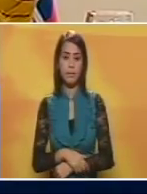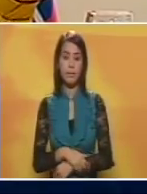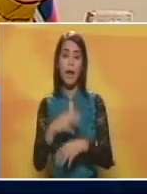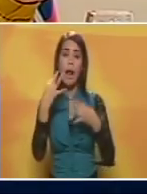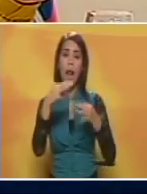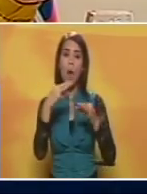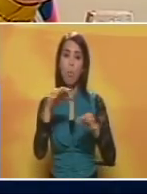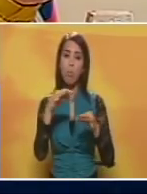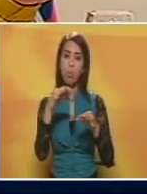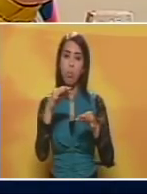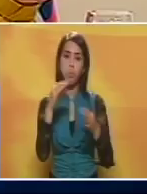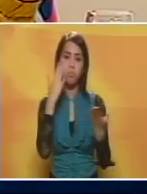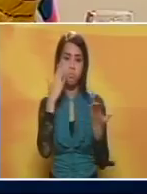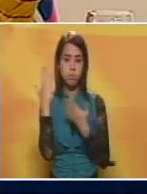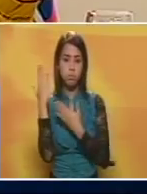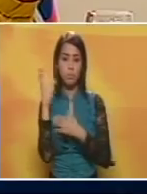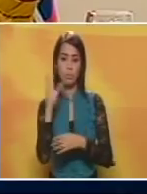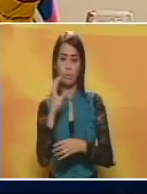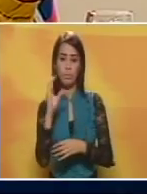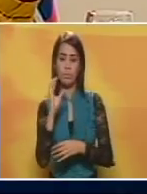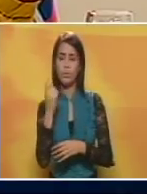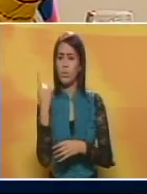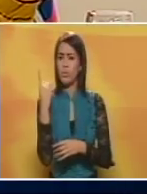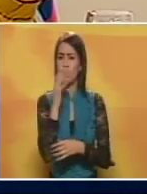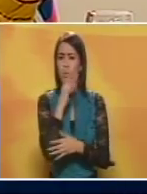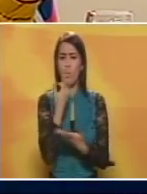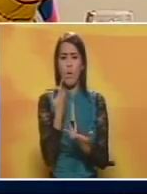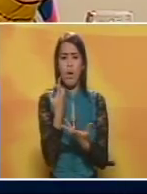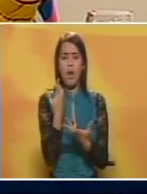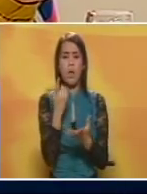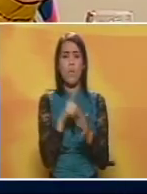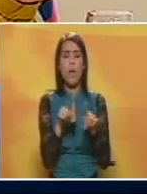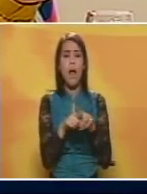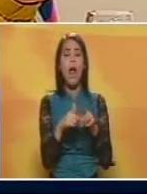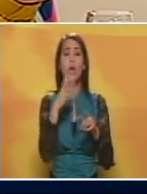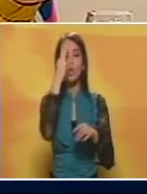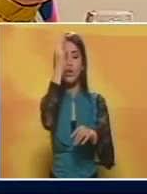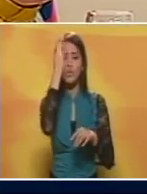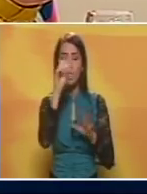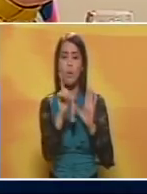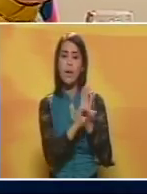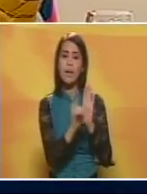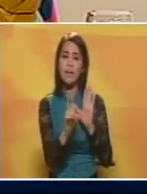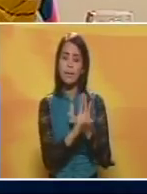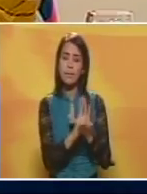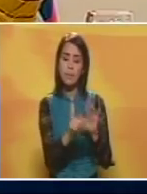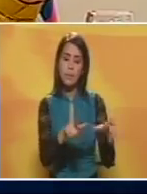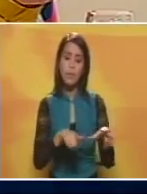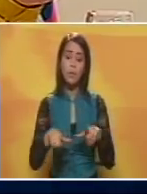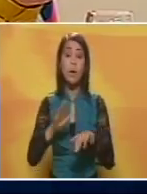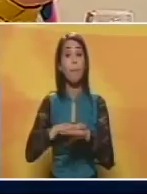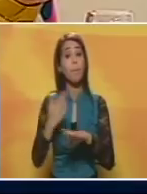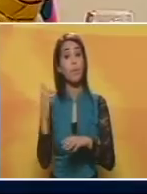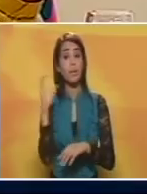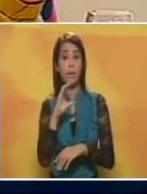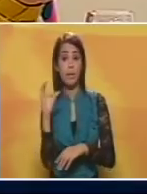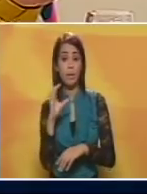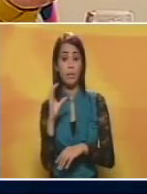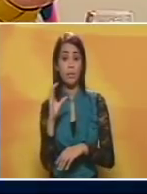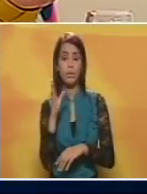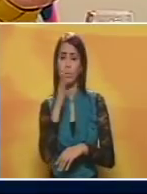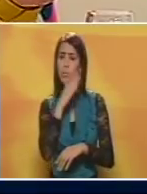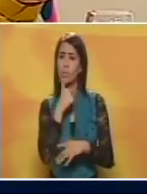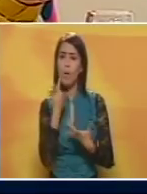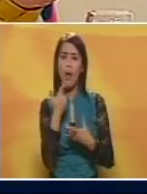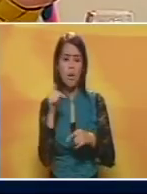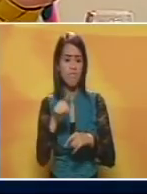de Distrito Capital no tiene la oferta electoral de los consejos legislativos regionales, porque en Distrito Capital no